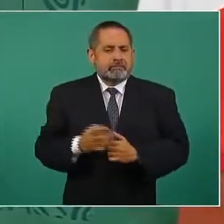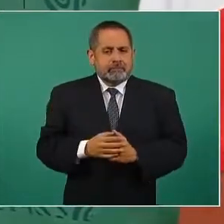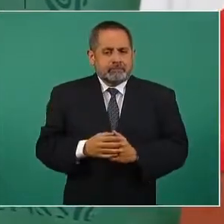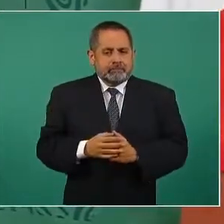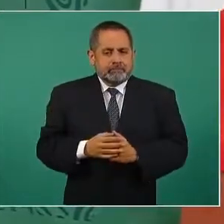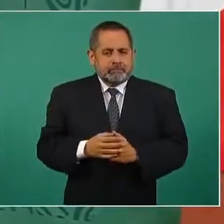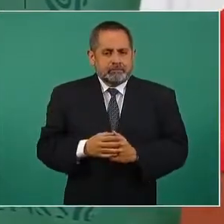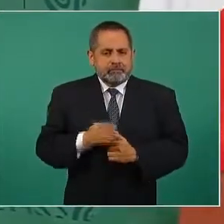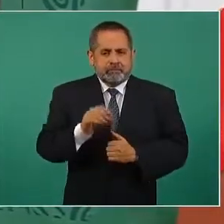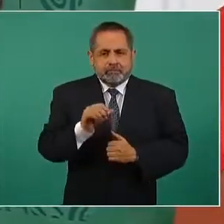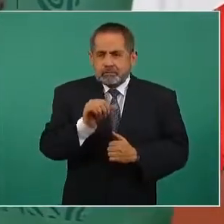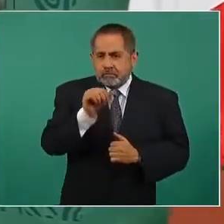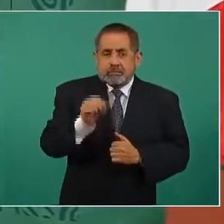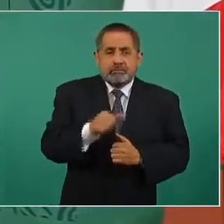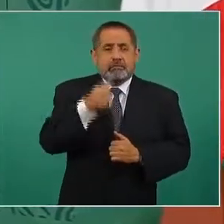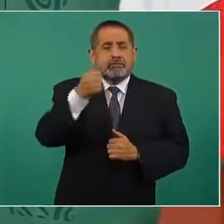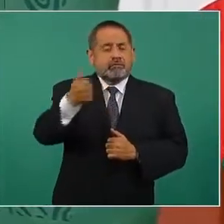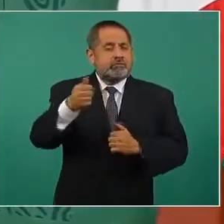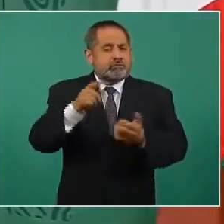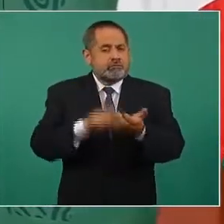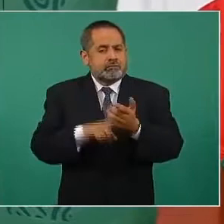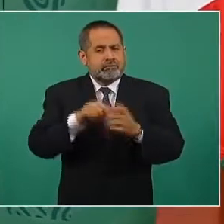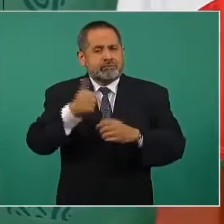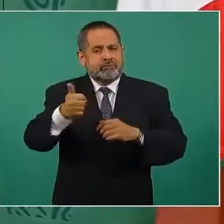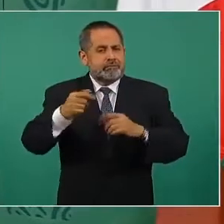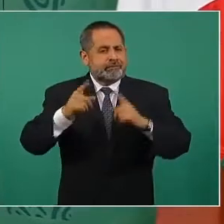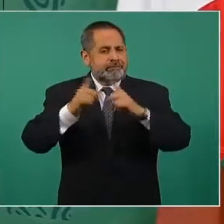y se iban a otra.